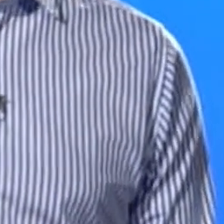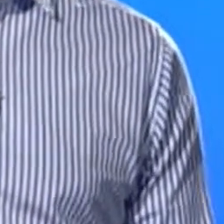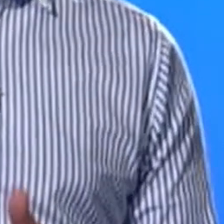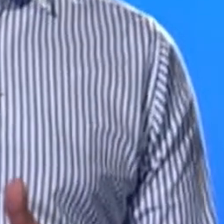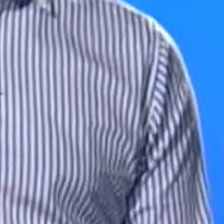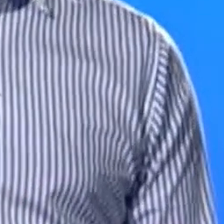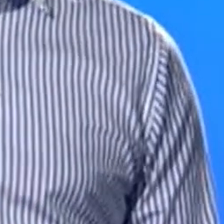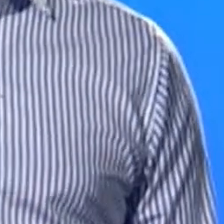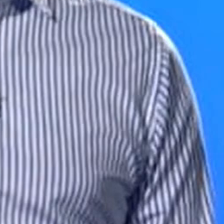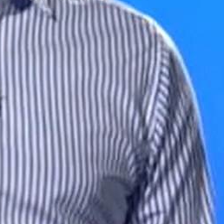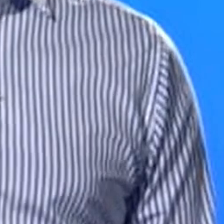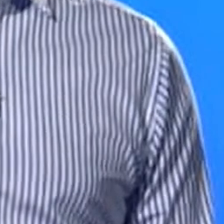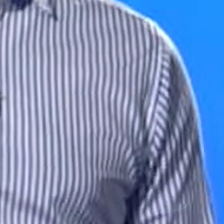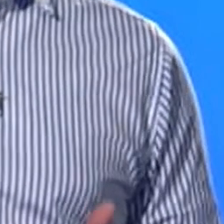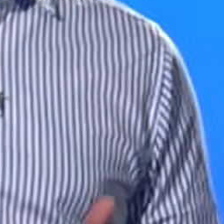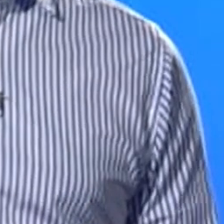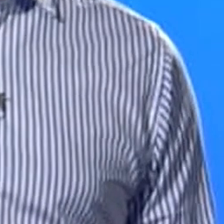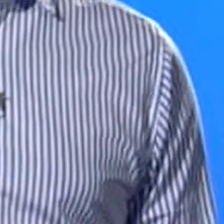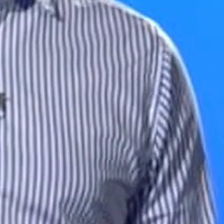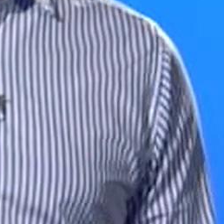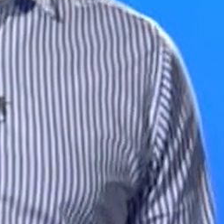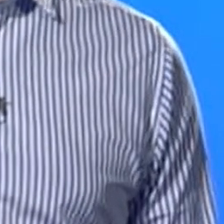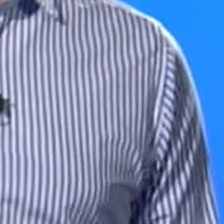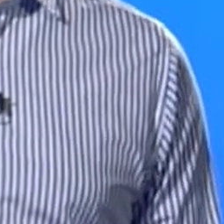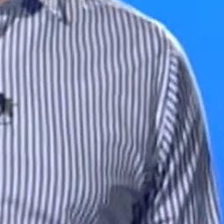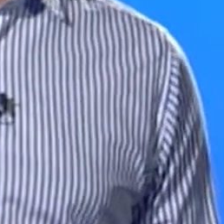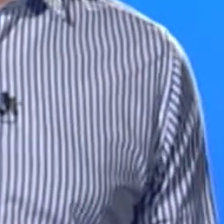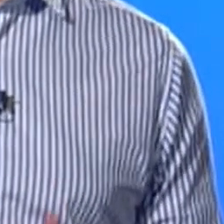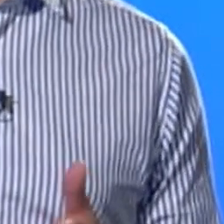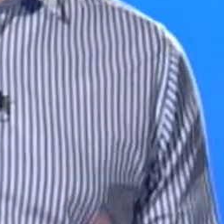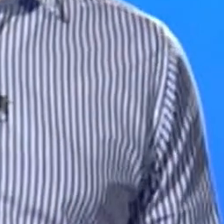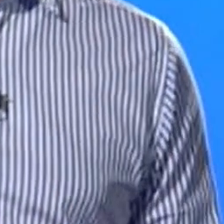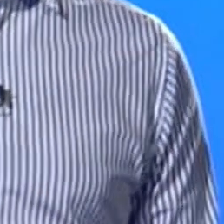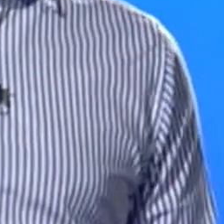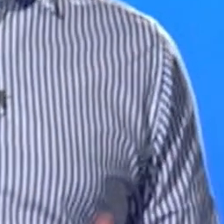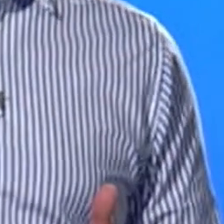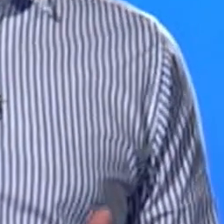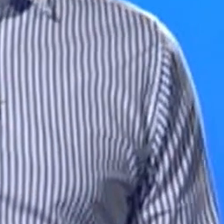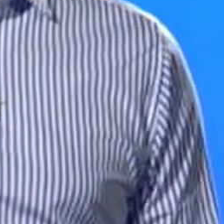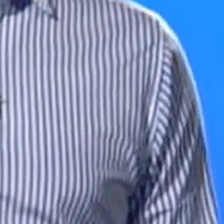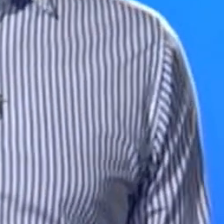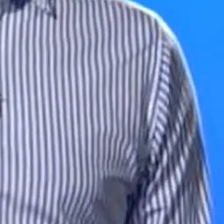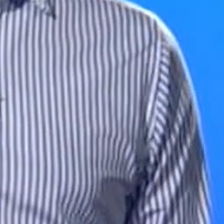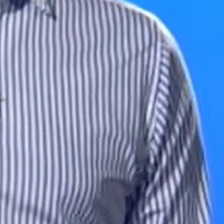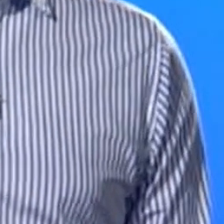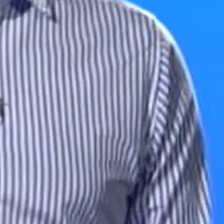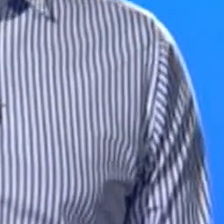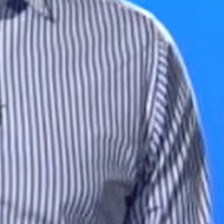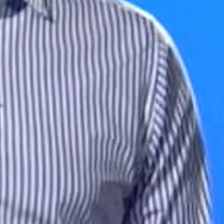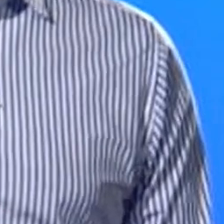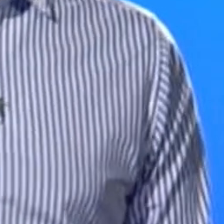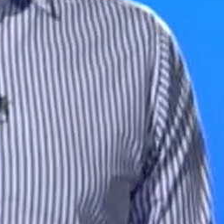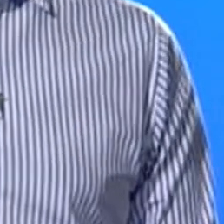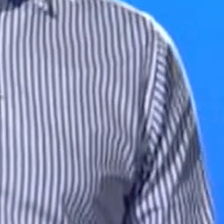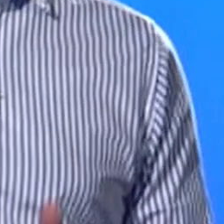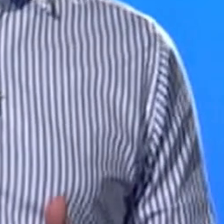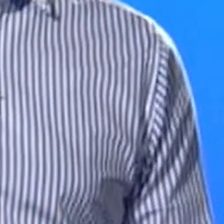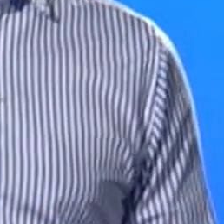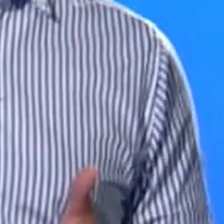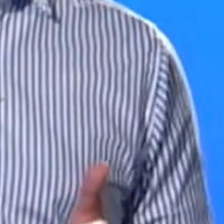Proteger, un nuevo programa de becas para estudiar en la plataforma en línea Coursera, que beneficiará a 50,000